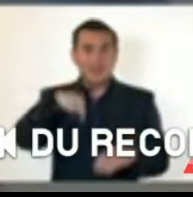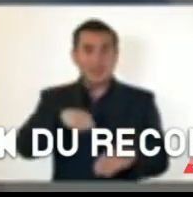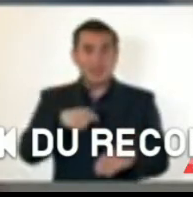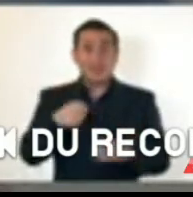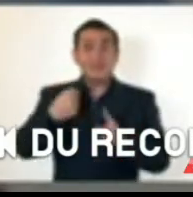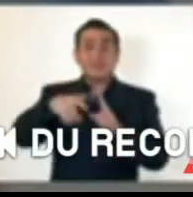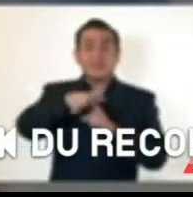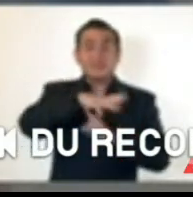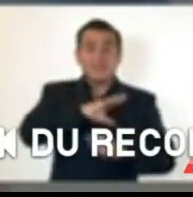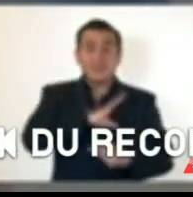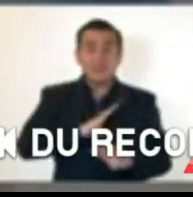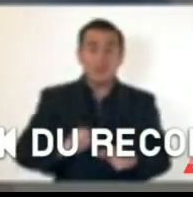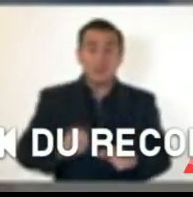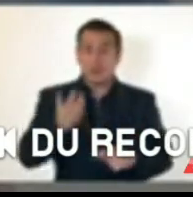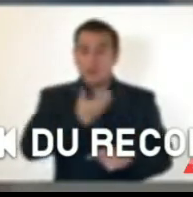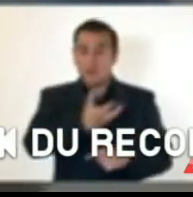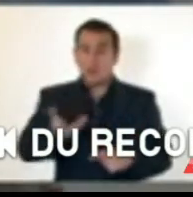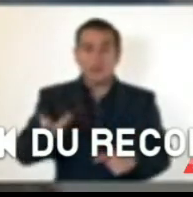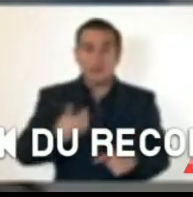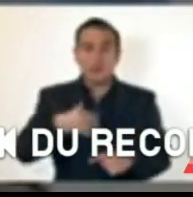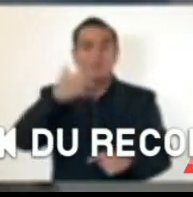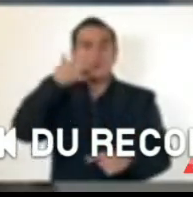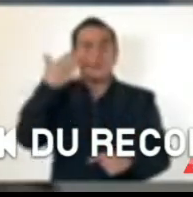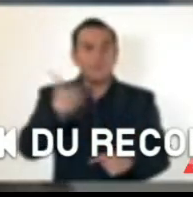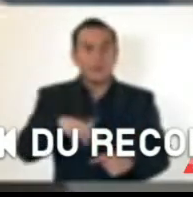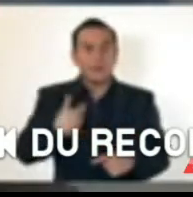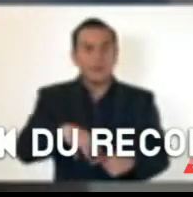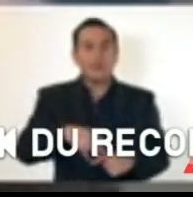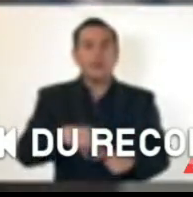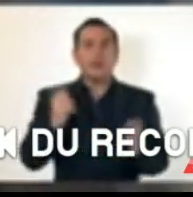poniendo en riesgo toda la gente de la fiesta, todos